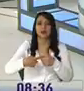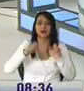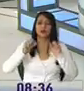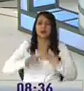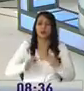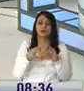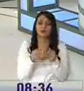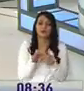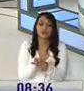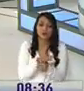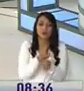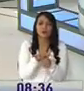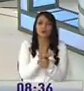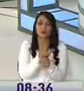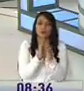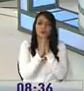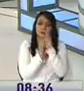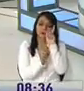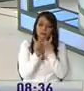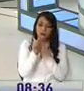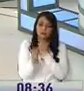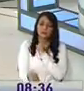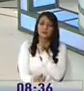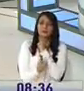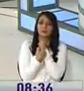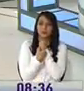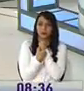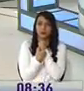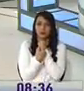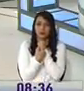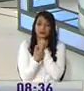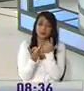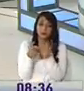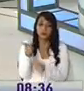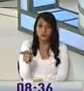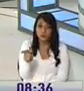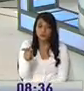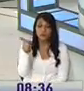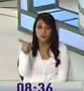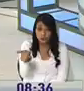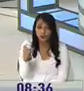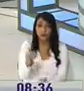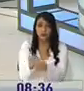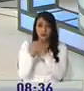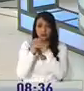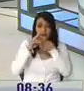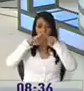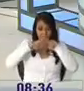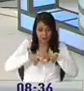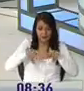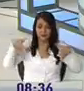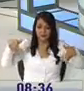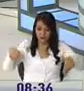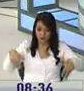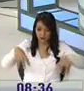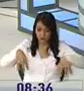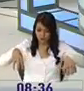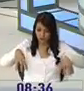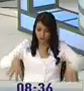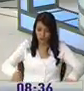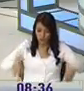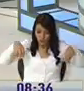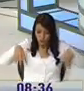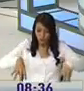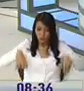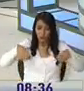también pedir la colaboración ciudadana para que Cuál es el deber de ellos sí revisar las alcantarillas que no que no haya basura en las